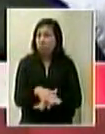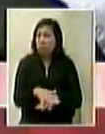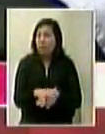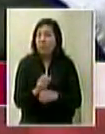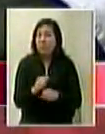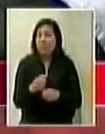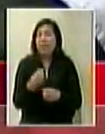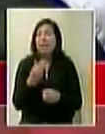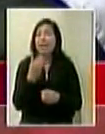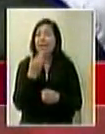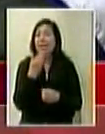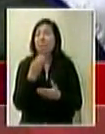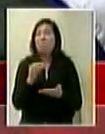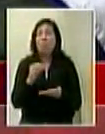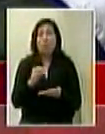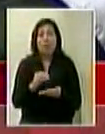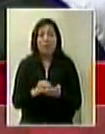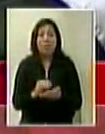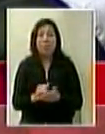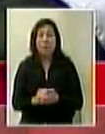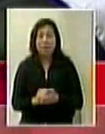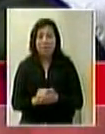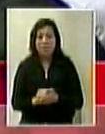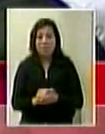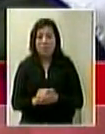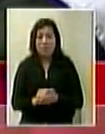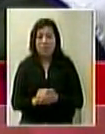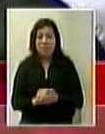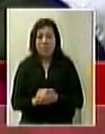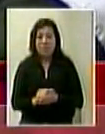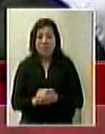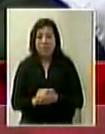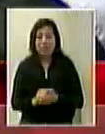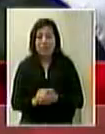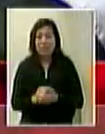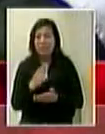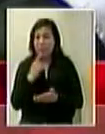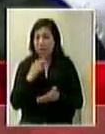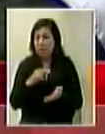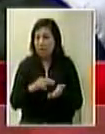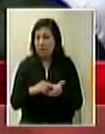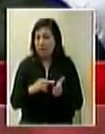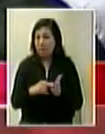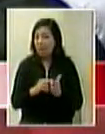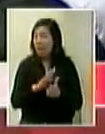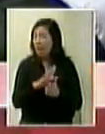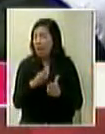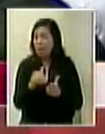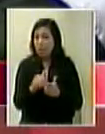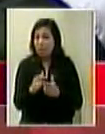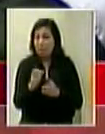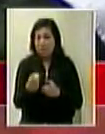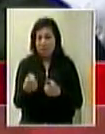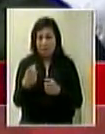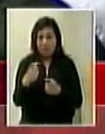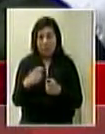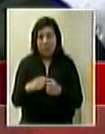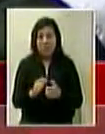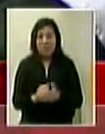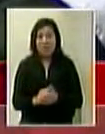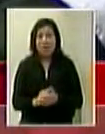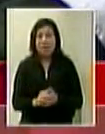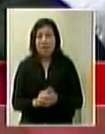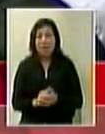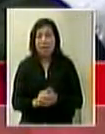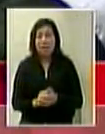así a quienes son reincidentes en la indisciplina. Pero ojo, eso significa a todos los internos, a todos los internos.